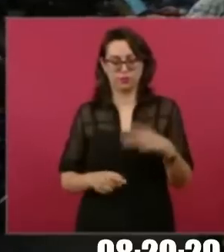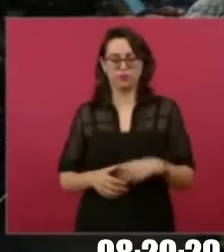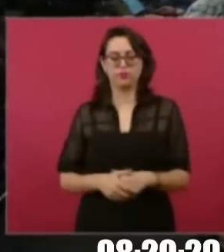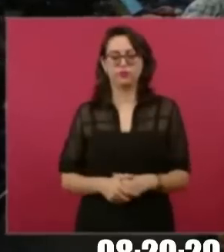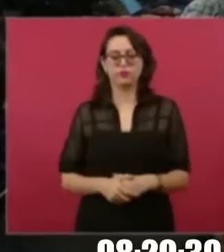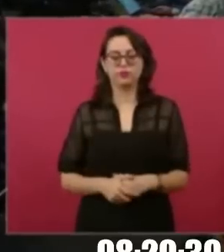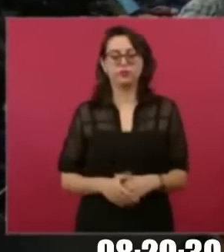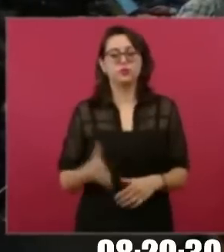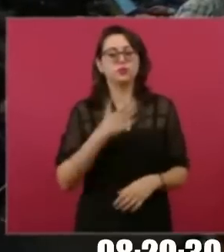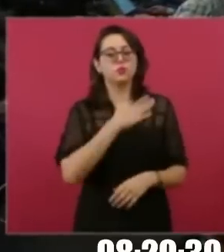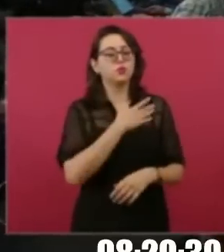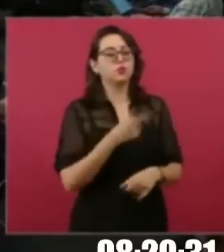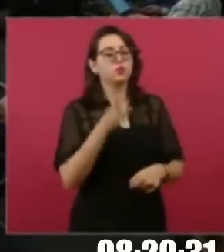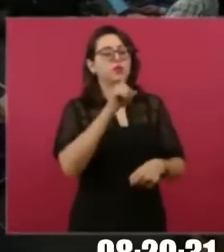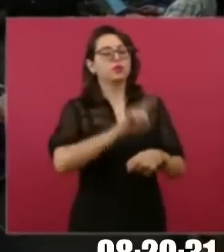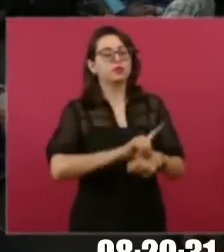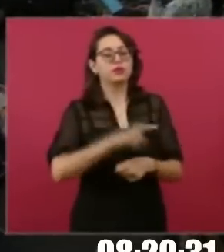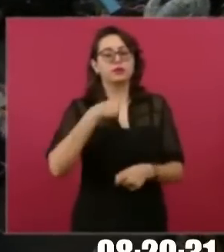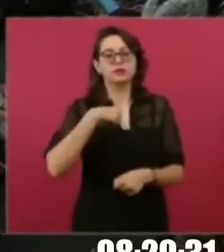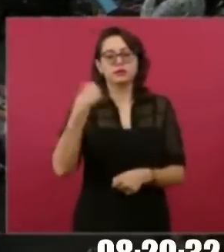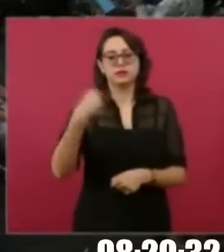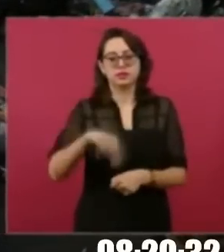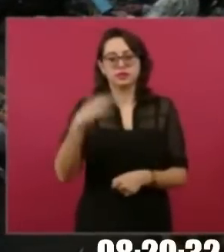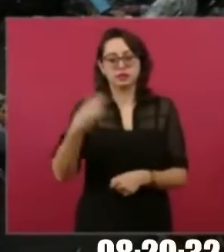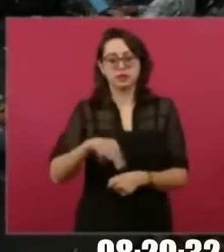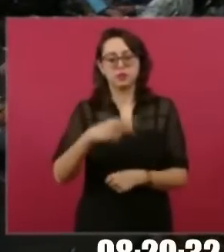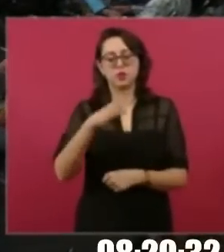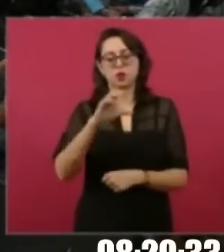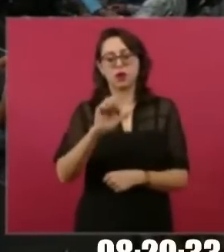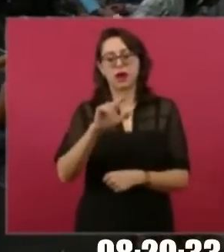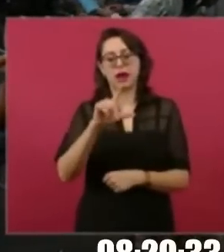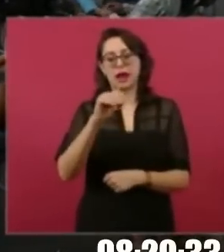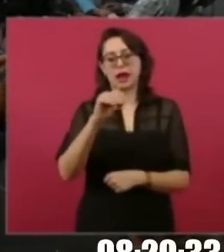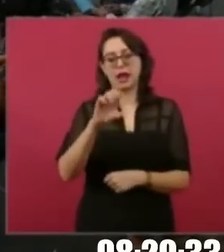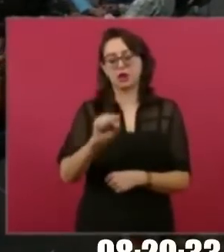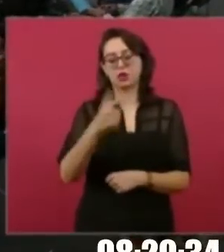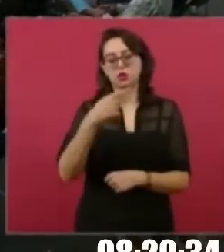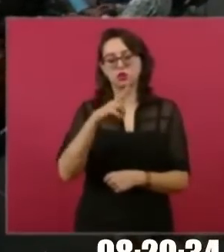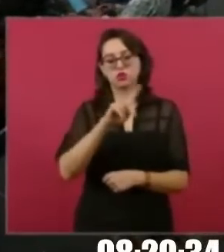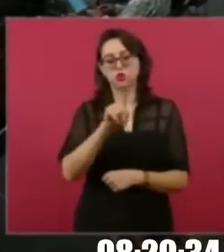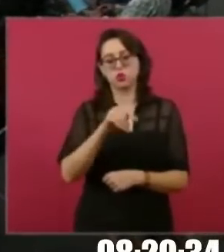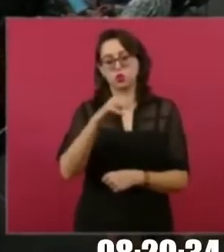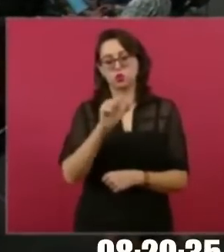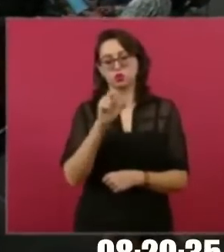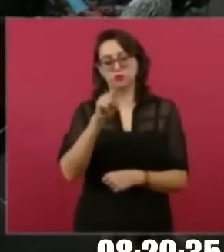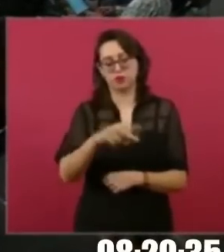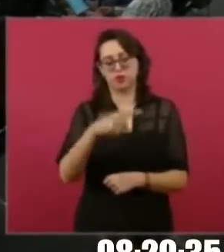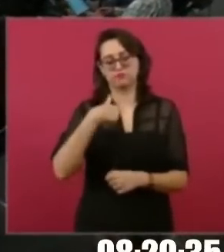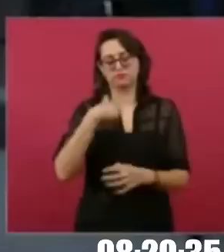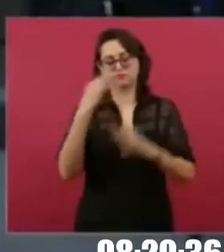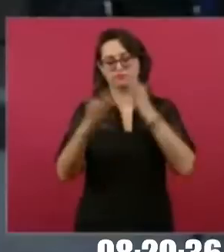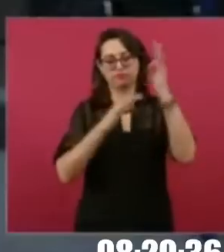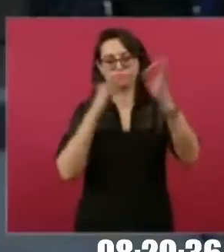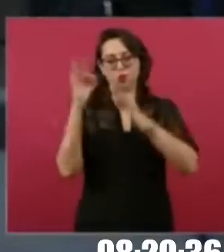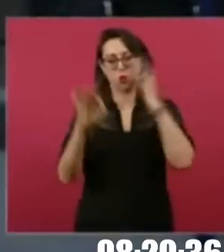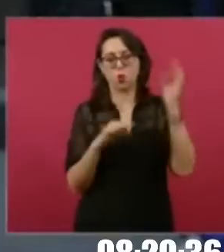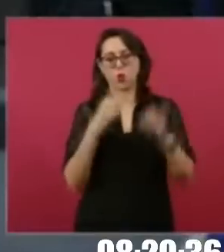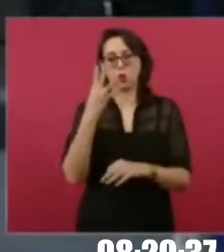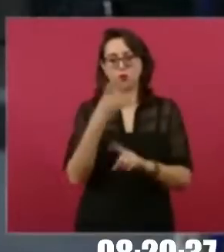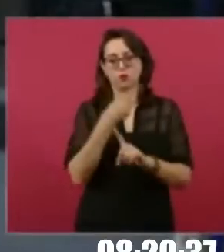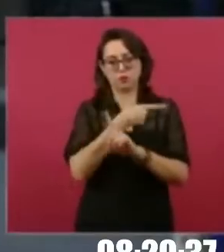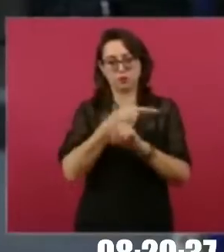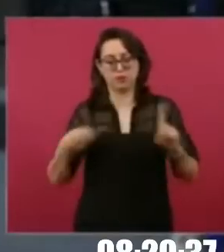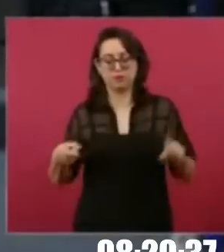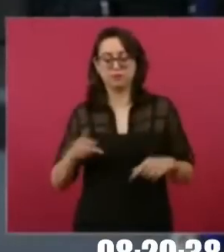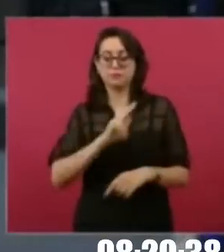de este lado presidente Buen día Carlos Guzmán de cuatro media telecomunicaciones Veracruz Pues de inicio preguntarle el tema de esta jueza